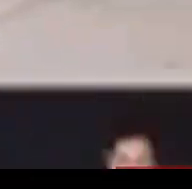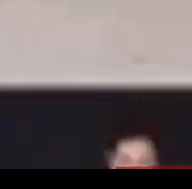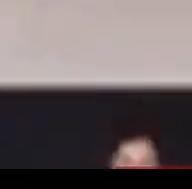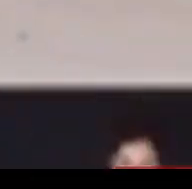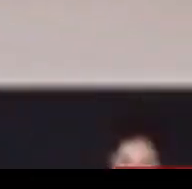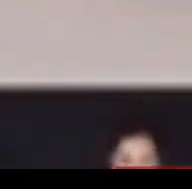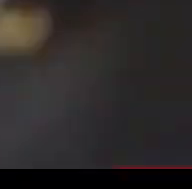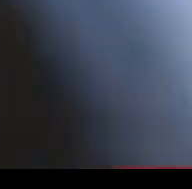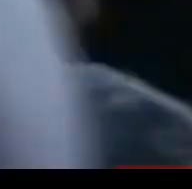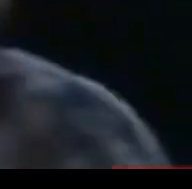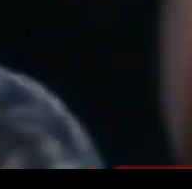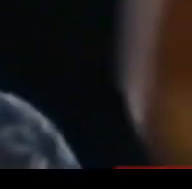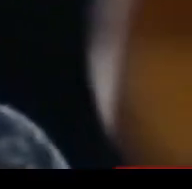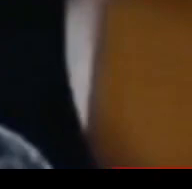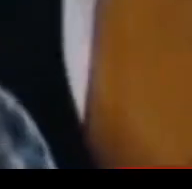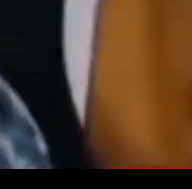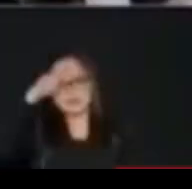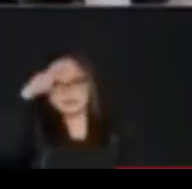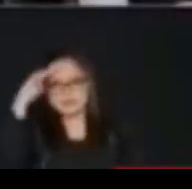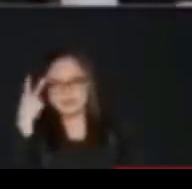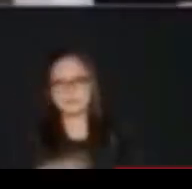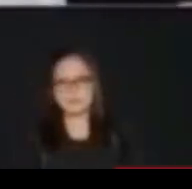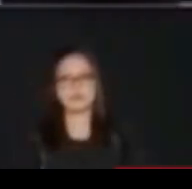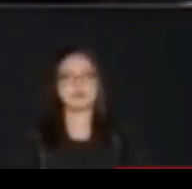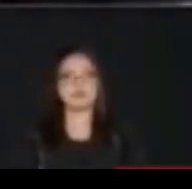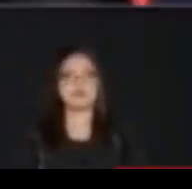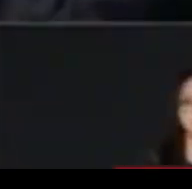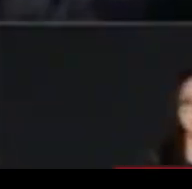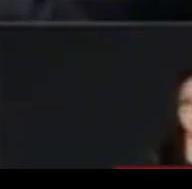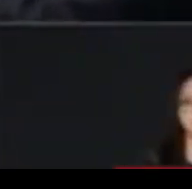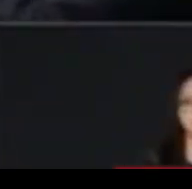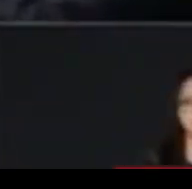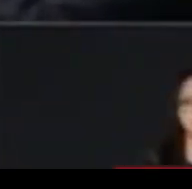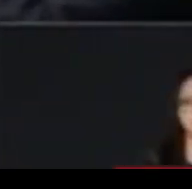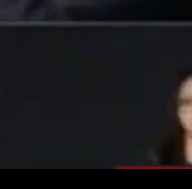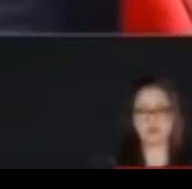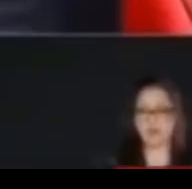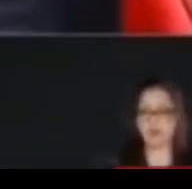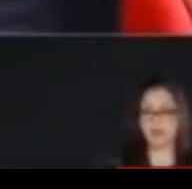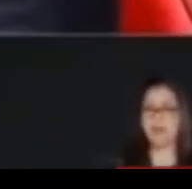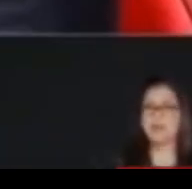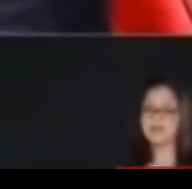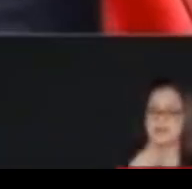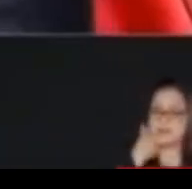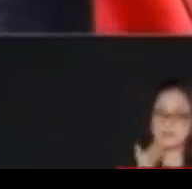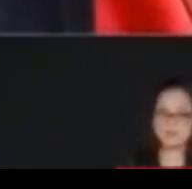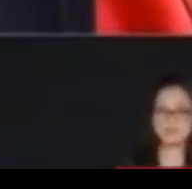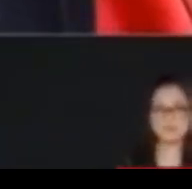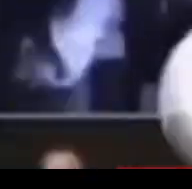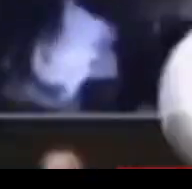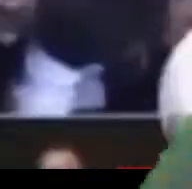no tienen o hay muy poca capacidad para ese tipo de petróleo. Entonces,